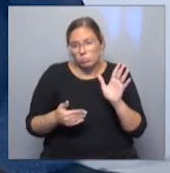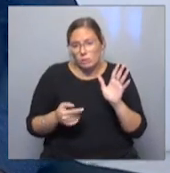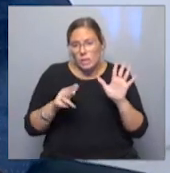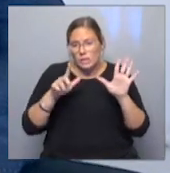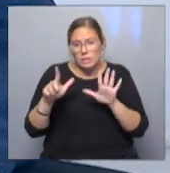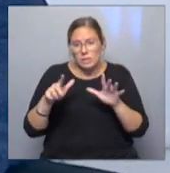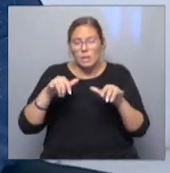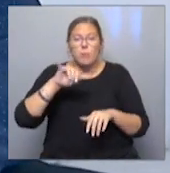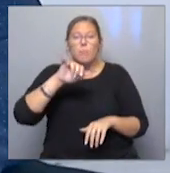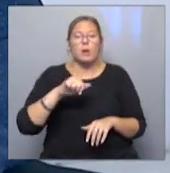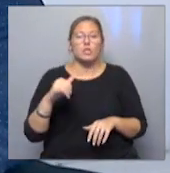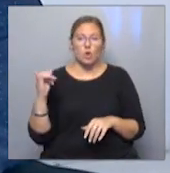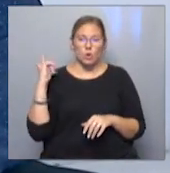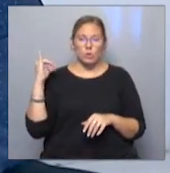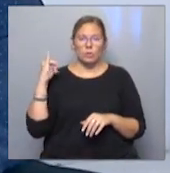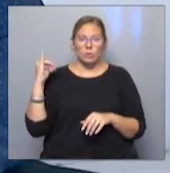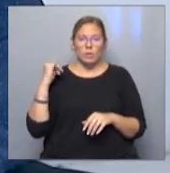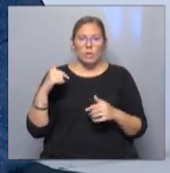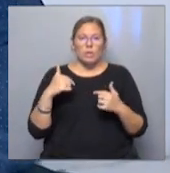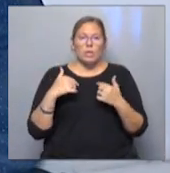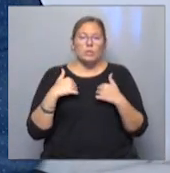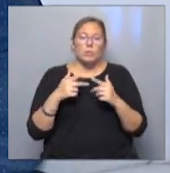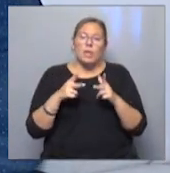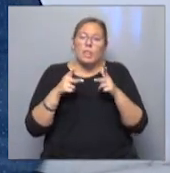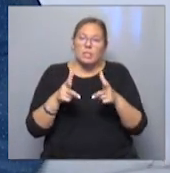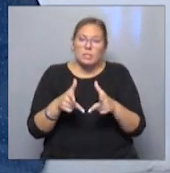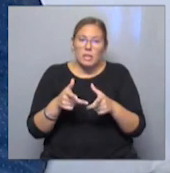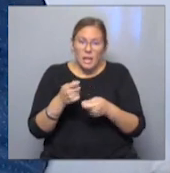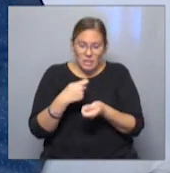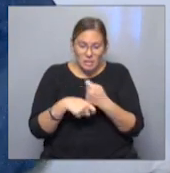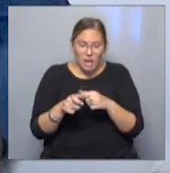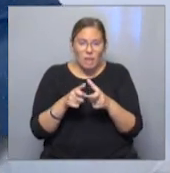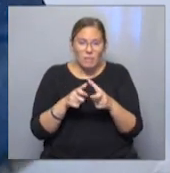7 de mayo vamos a estar en Colonia. Yo lo que voy a decir es que es donde se venden las entradas,